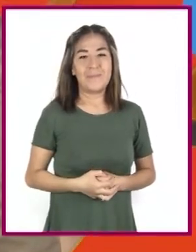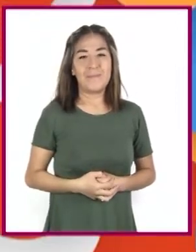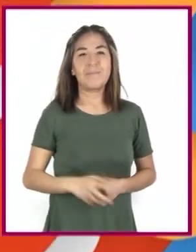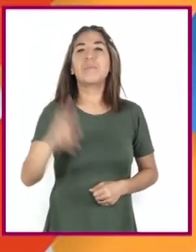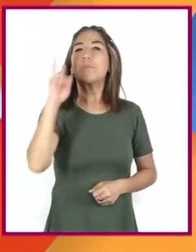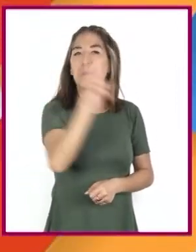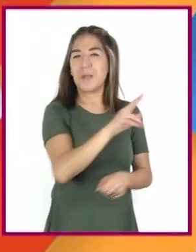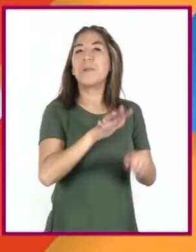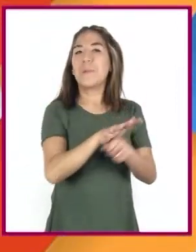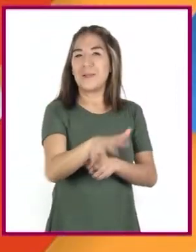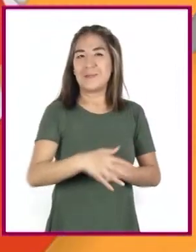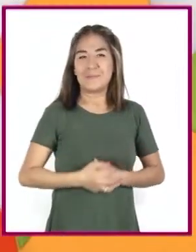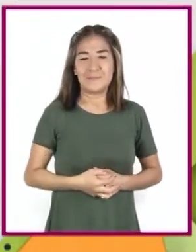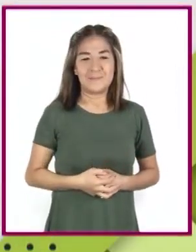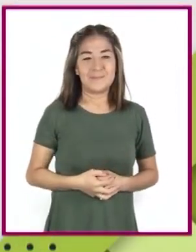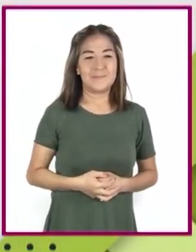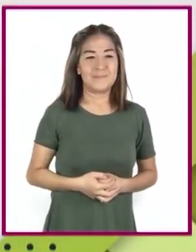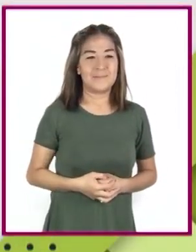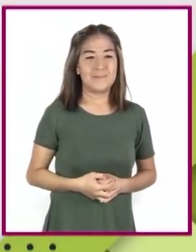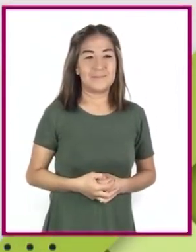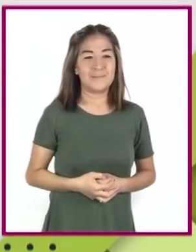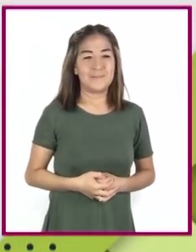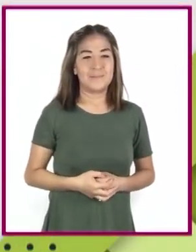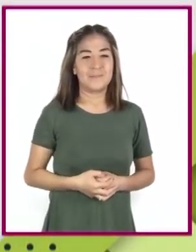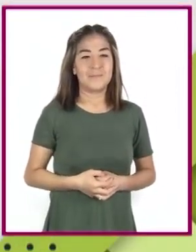Veamos cuál es.